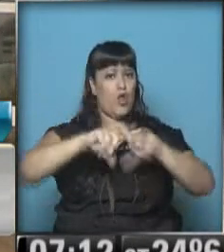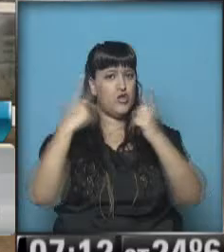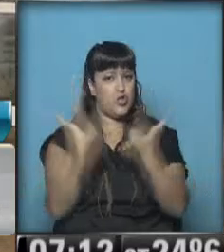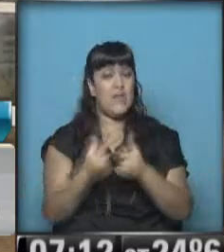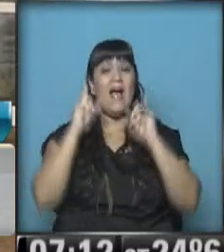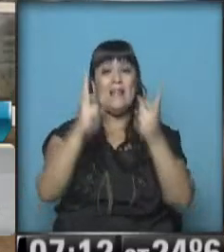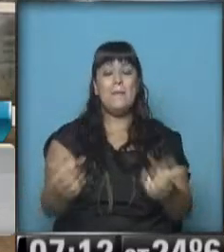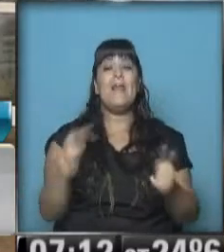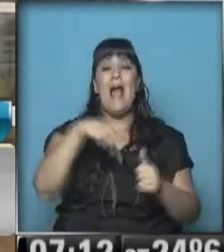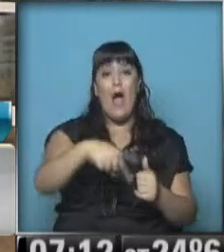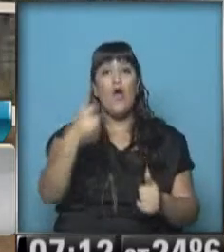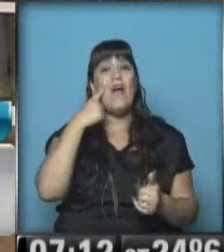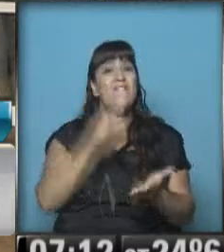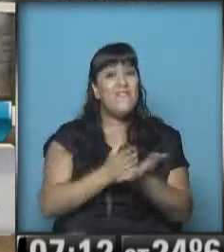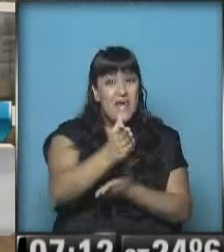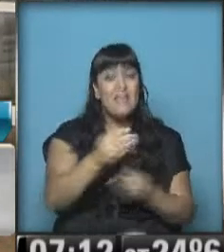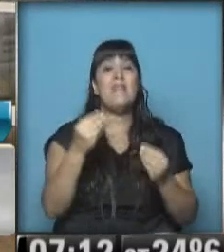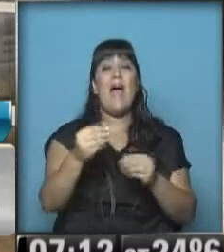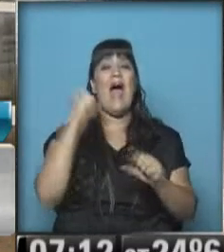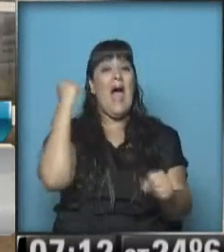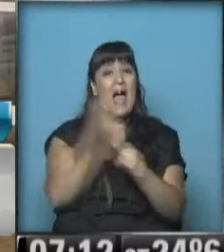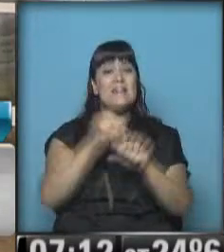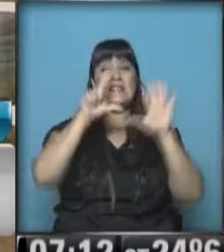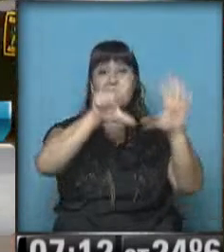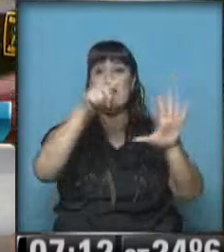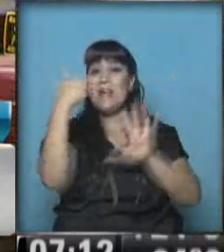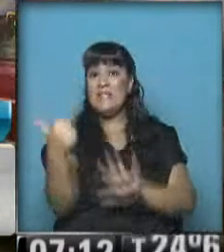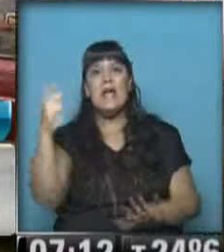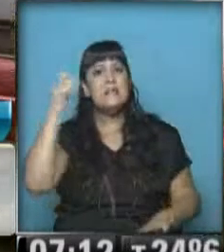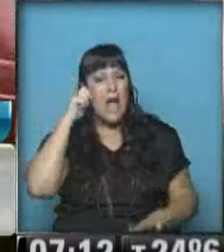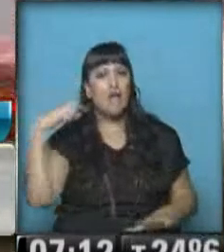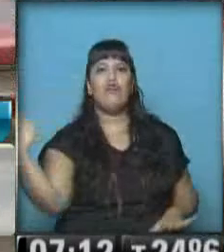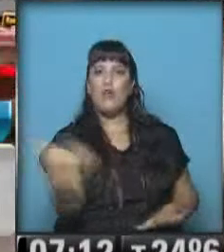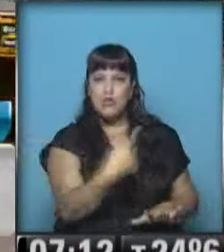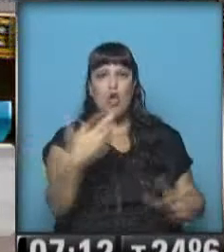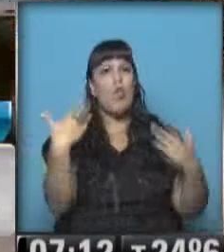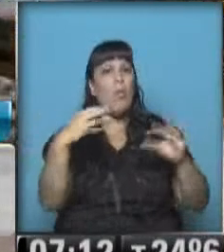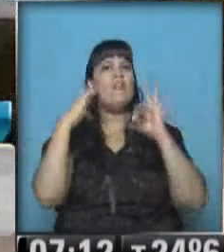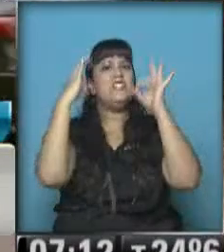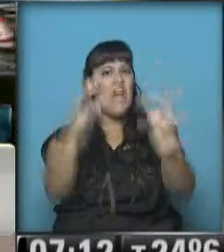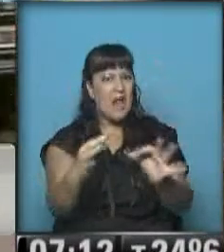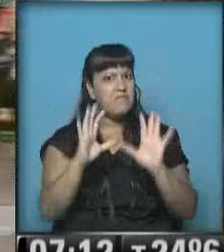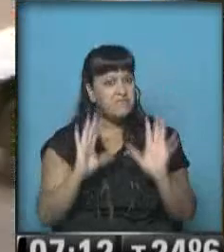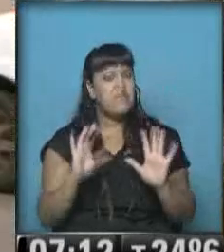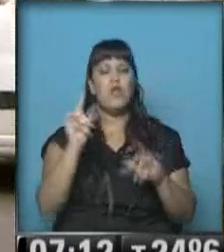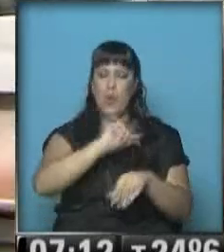¿sabes cuánto es en este momento en la República Argentina? 76 años. Así que estaremos repasando un ratito nada más.